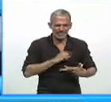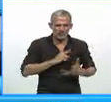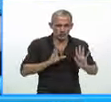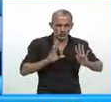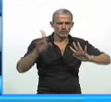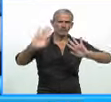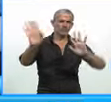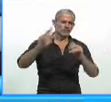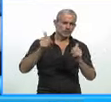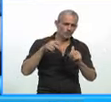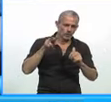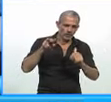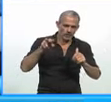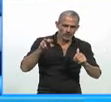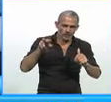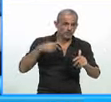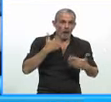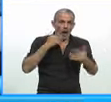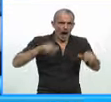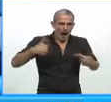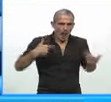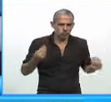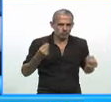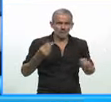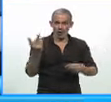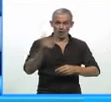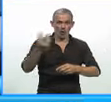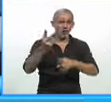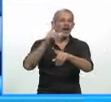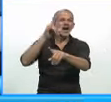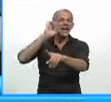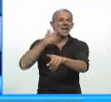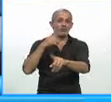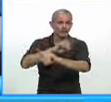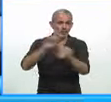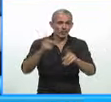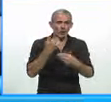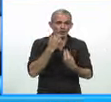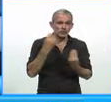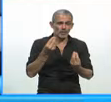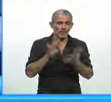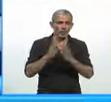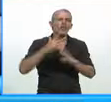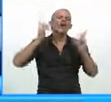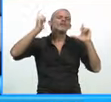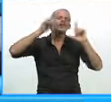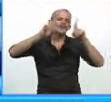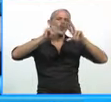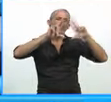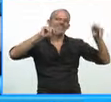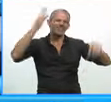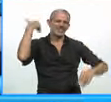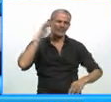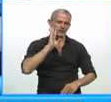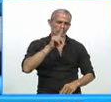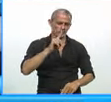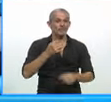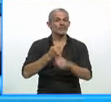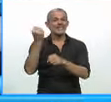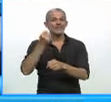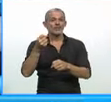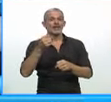Pero no, obviamente yo no lo sé navegar, así que salimos con Klaus, que tampoco lo sabía navegar, y fue, pero fue divertido. Bueno, y pensando otra vez, hablando